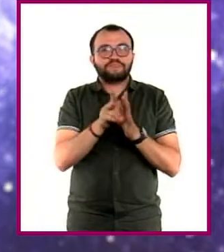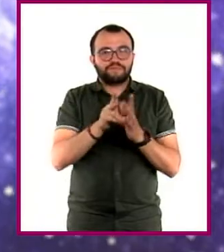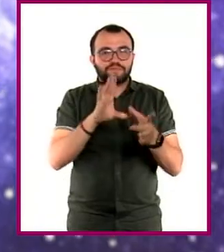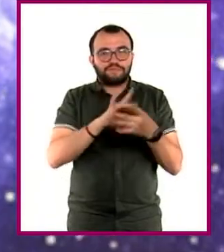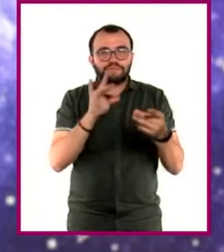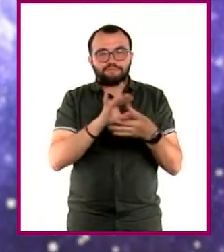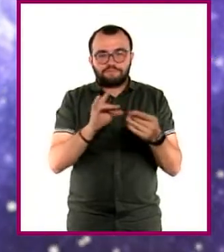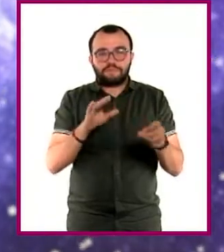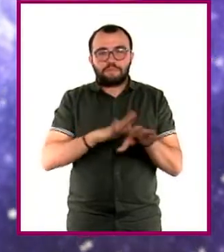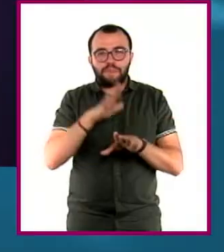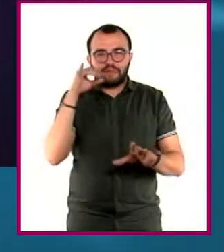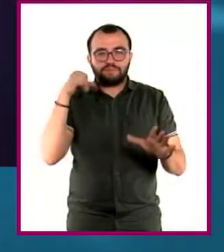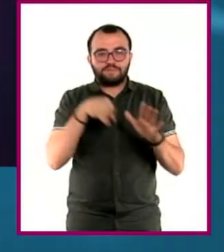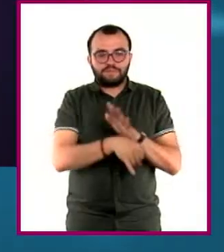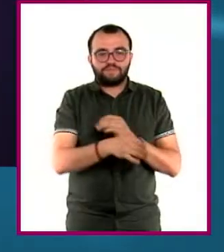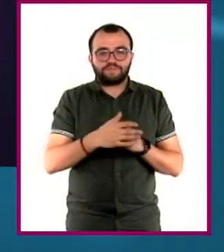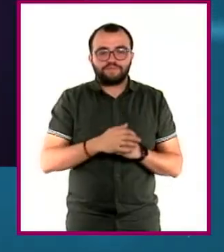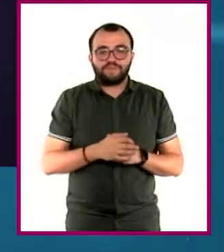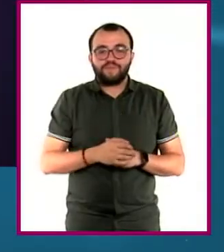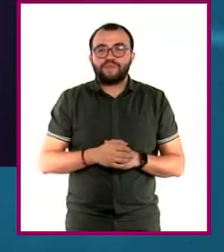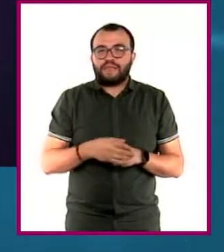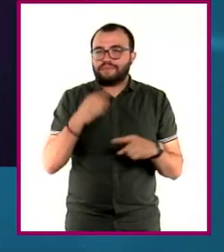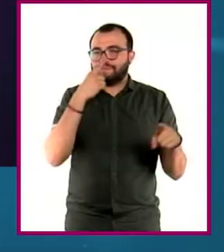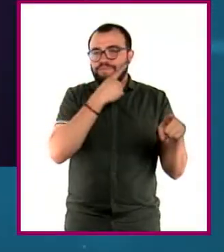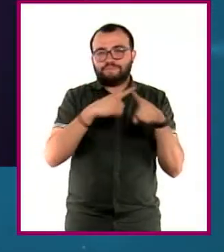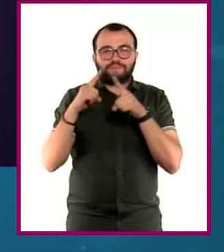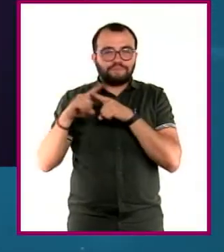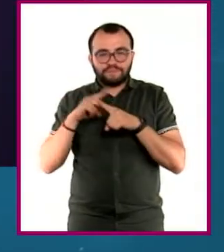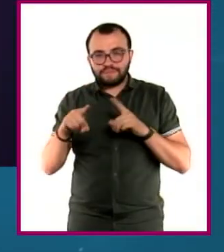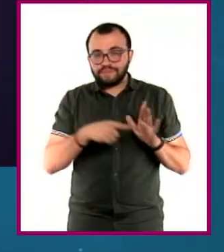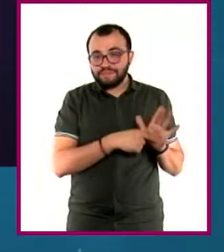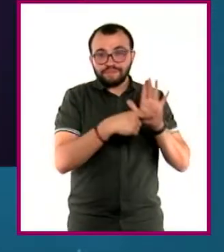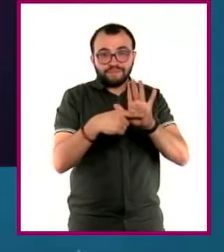Mira. Diversas representaciones de